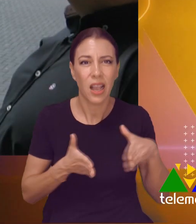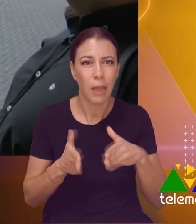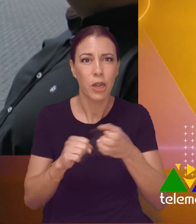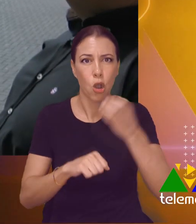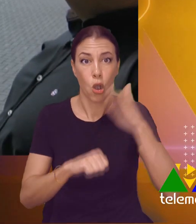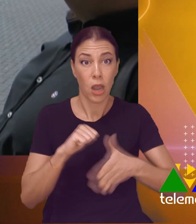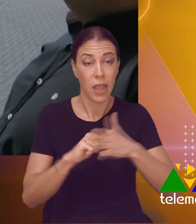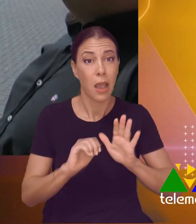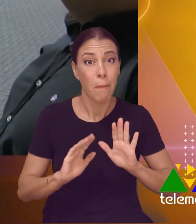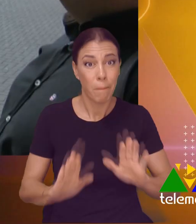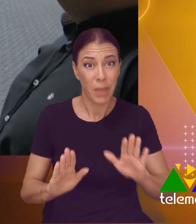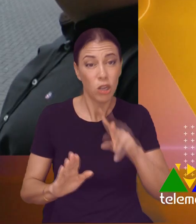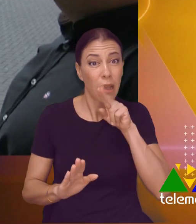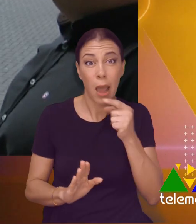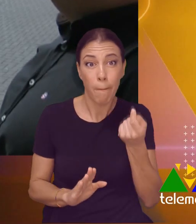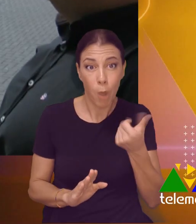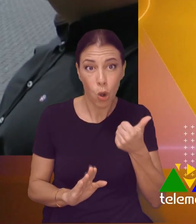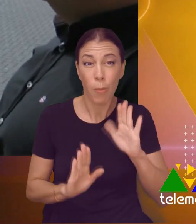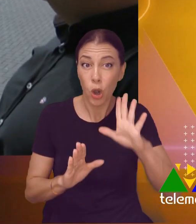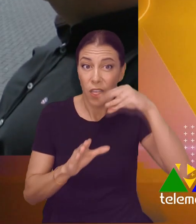de las Cañas, que son barrios con mucha historia y con